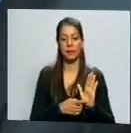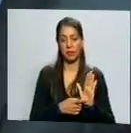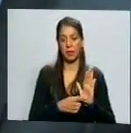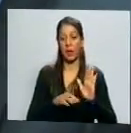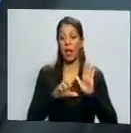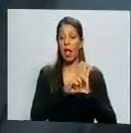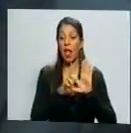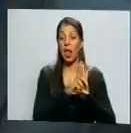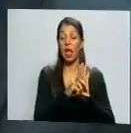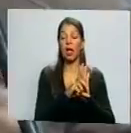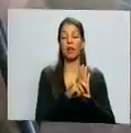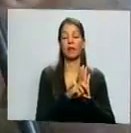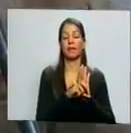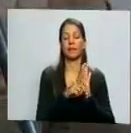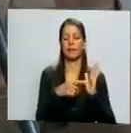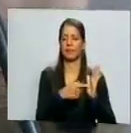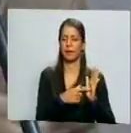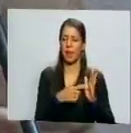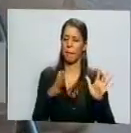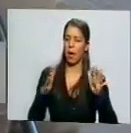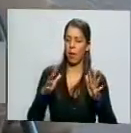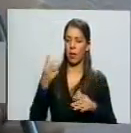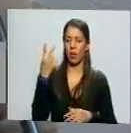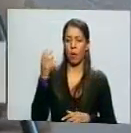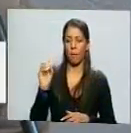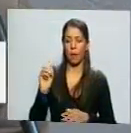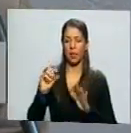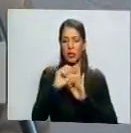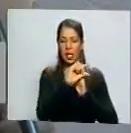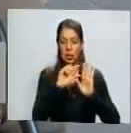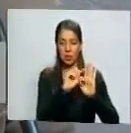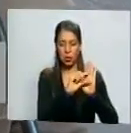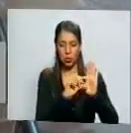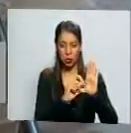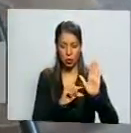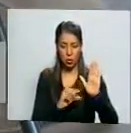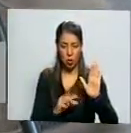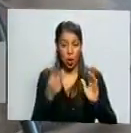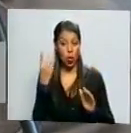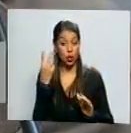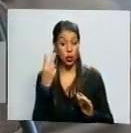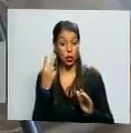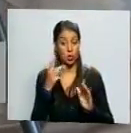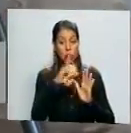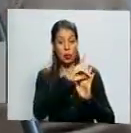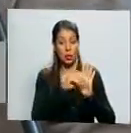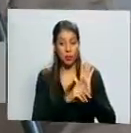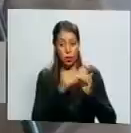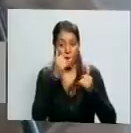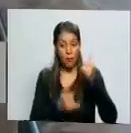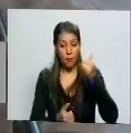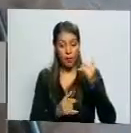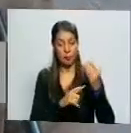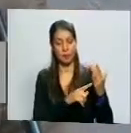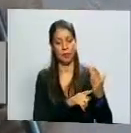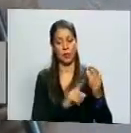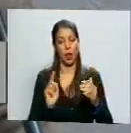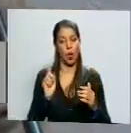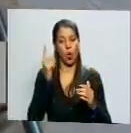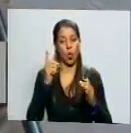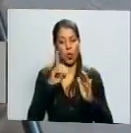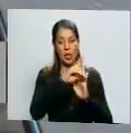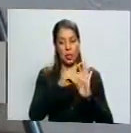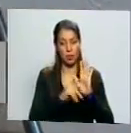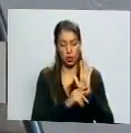este instrumento de unos 20 artículos, de dos disposiciones finales, de una